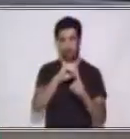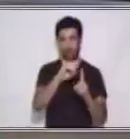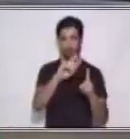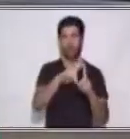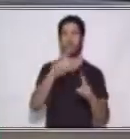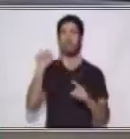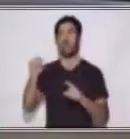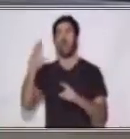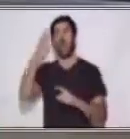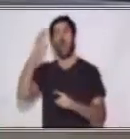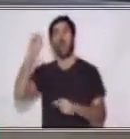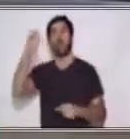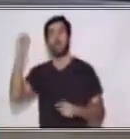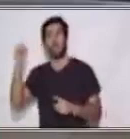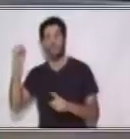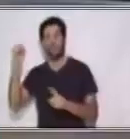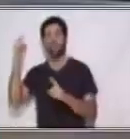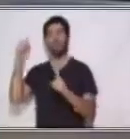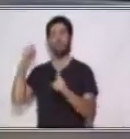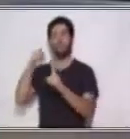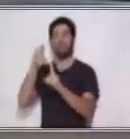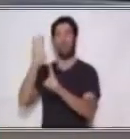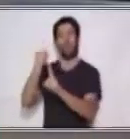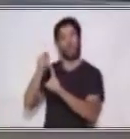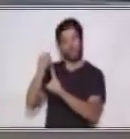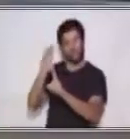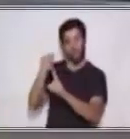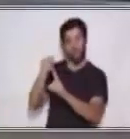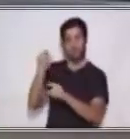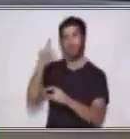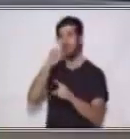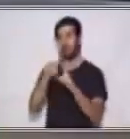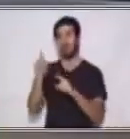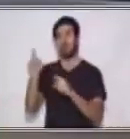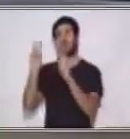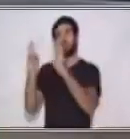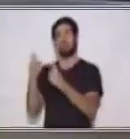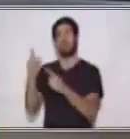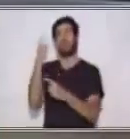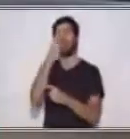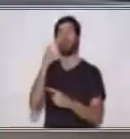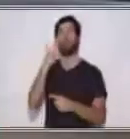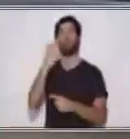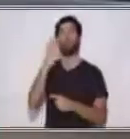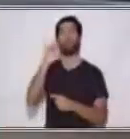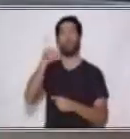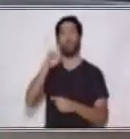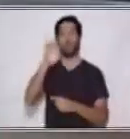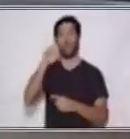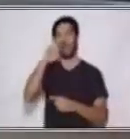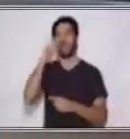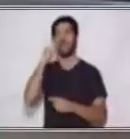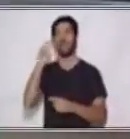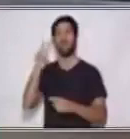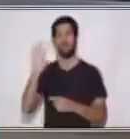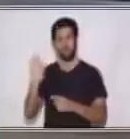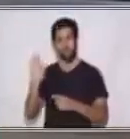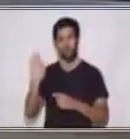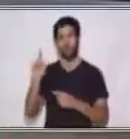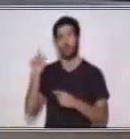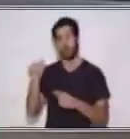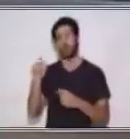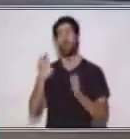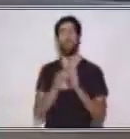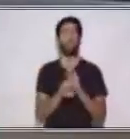Subjetividad, Hechos, Opiniones y Creencias del área de comunicación y lenguaje de primero básico. Si en casa hay